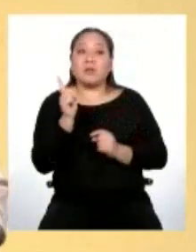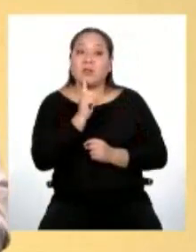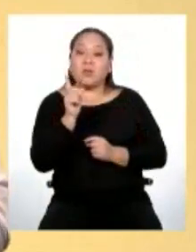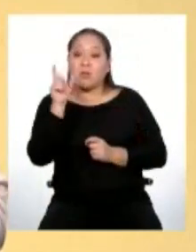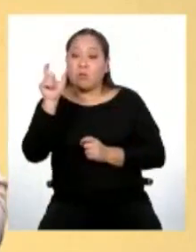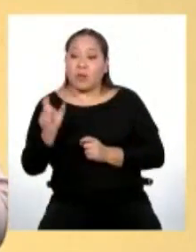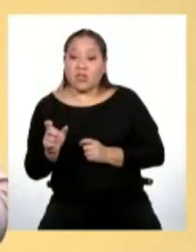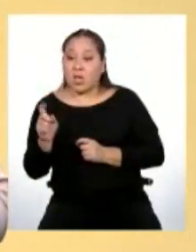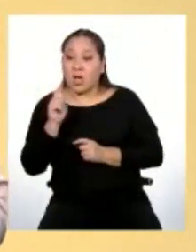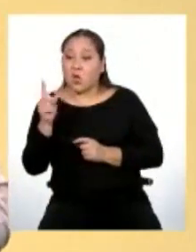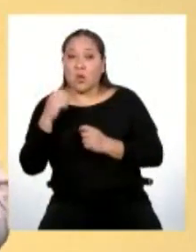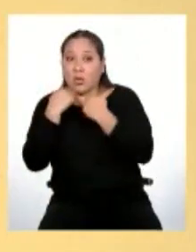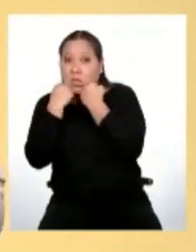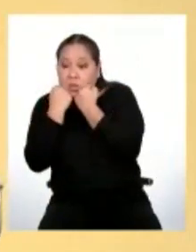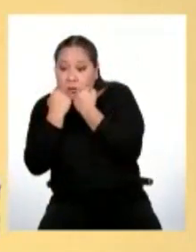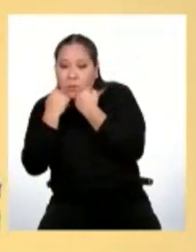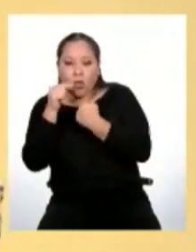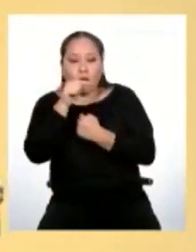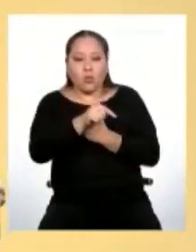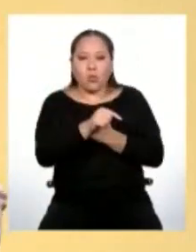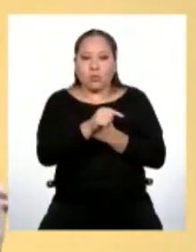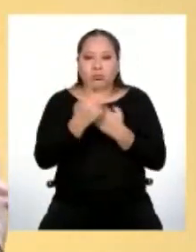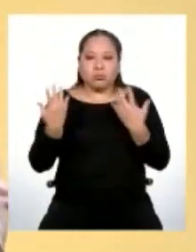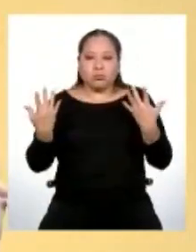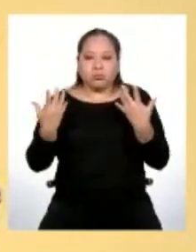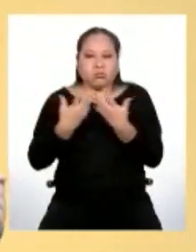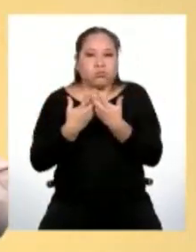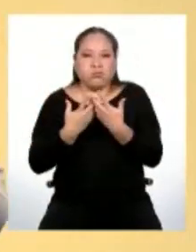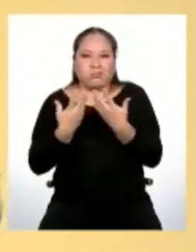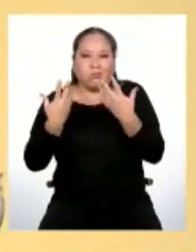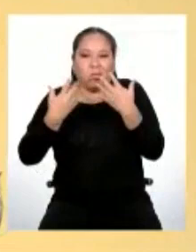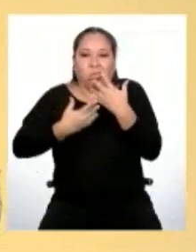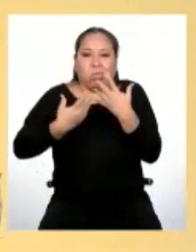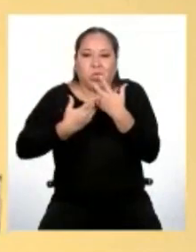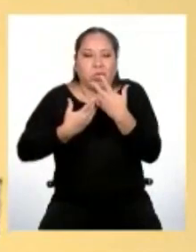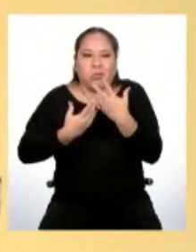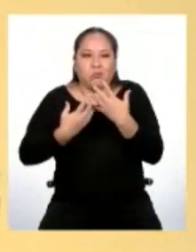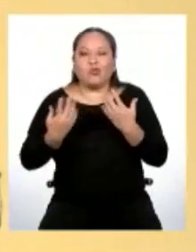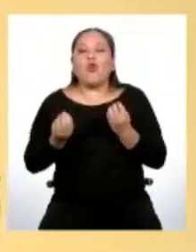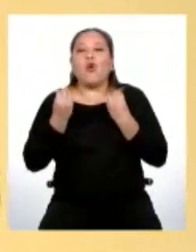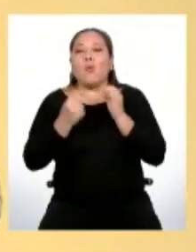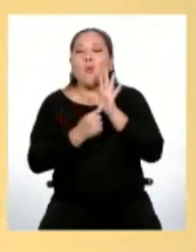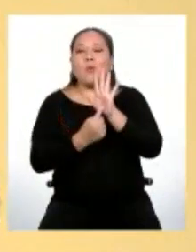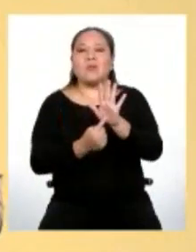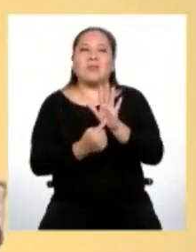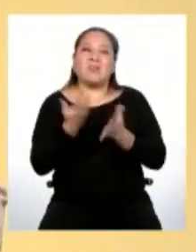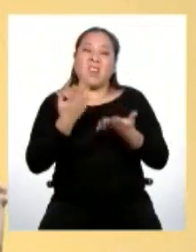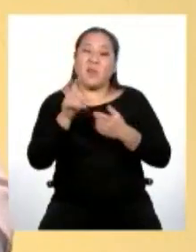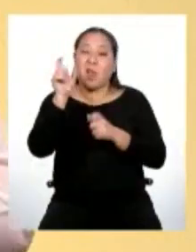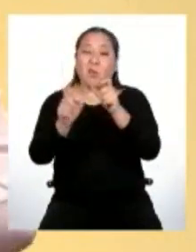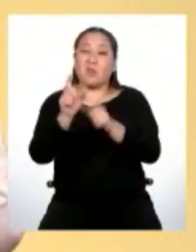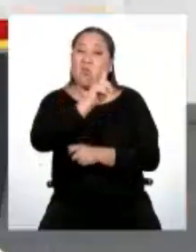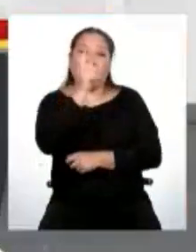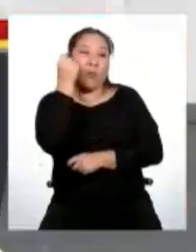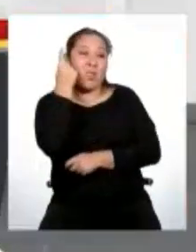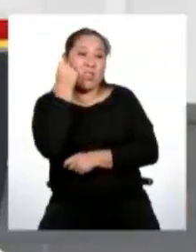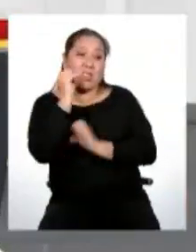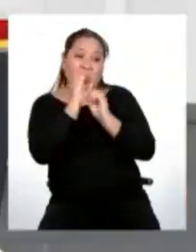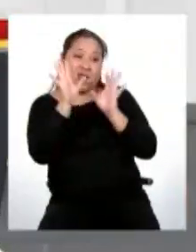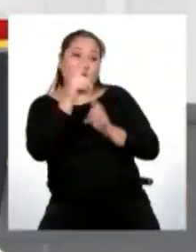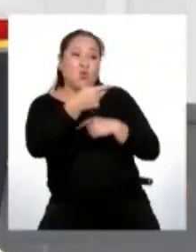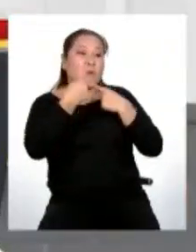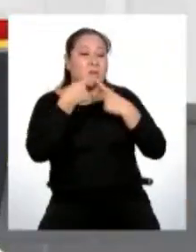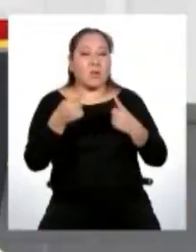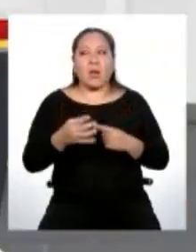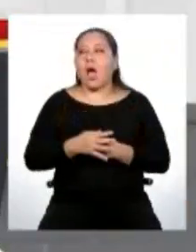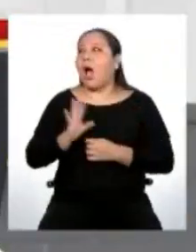haber coherencia entre lo que dices y lo que transmitas. Y puede que los espectadores no entiendan lo que quieras comunicar. Algo que me